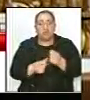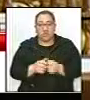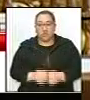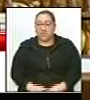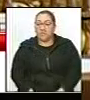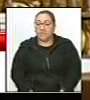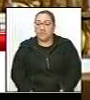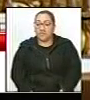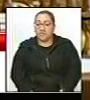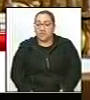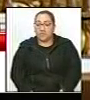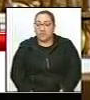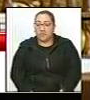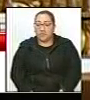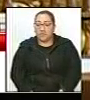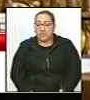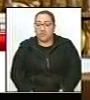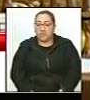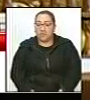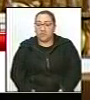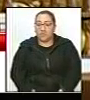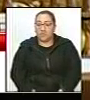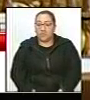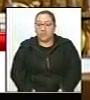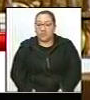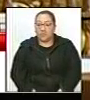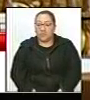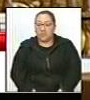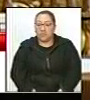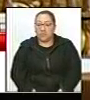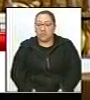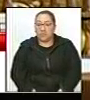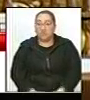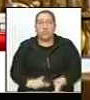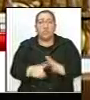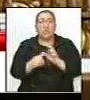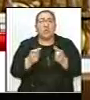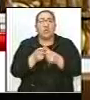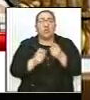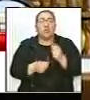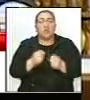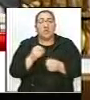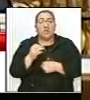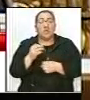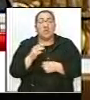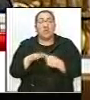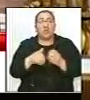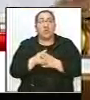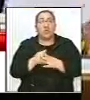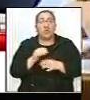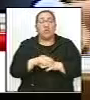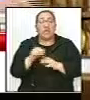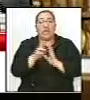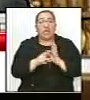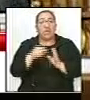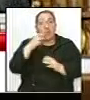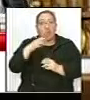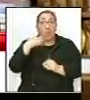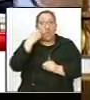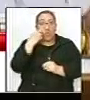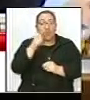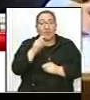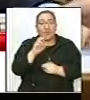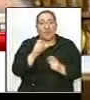señor presidente. Luego el señor congresista Pacori mencionó sobre el impacto en el presupuesto en el caso de la región Puno.